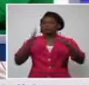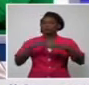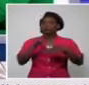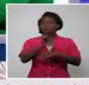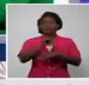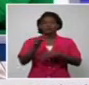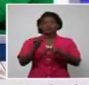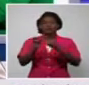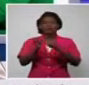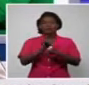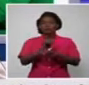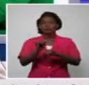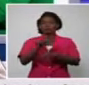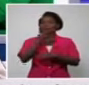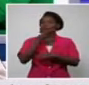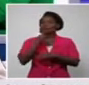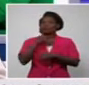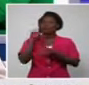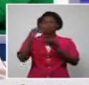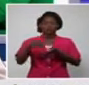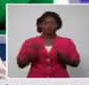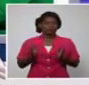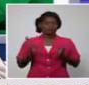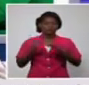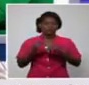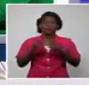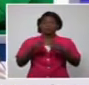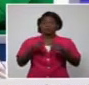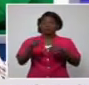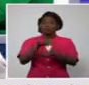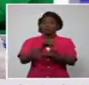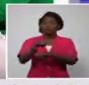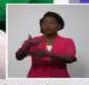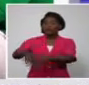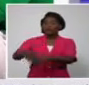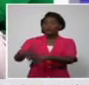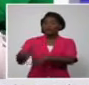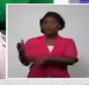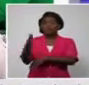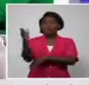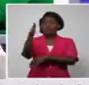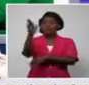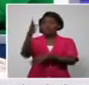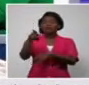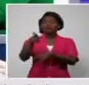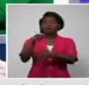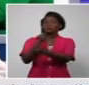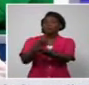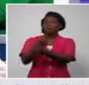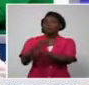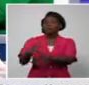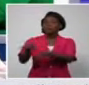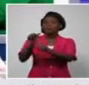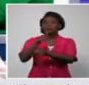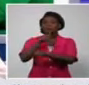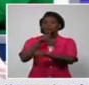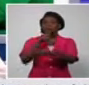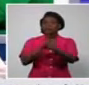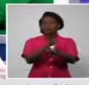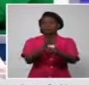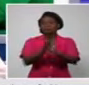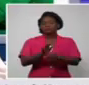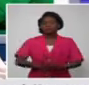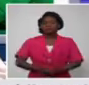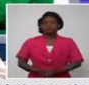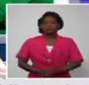que también tenemos que proteger. De esta forma informamos hoy que en Cuba falleció una paciente de